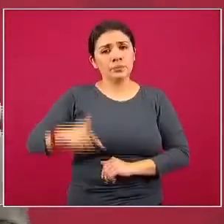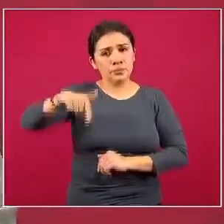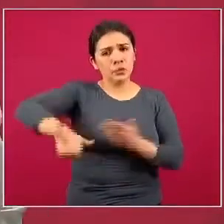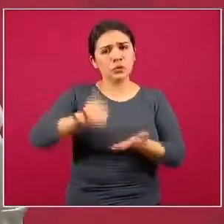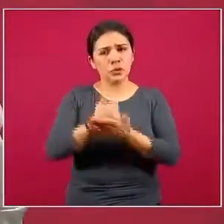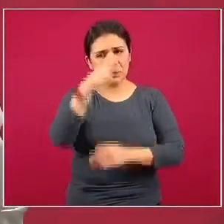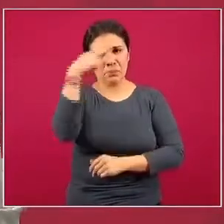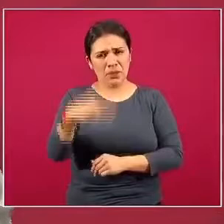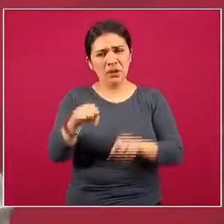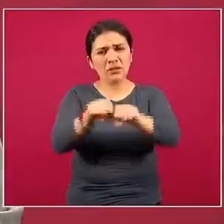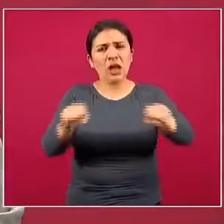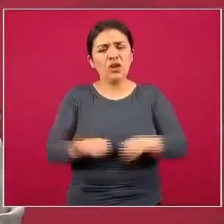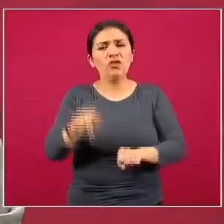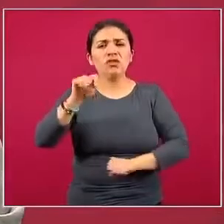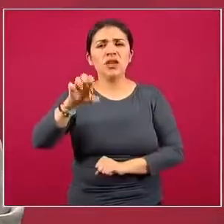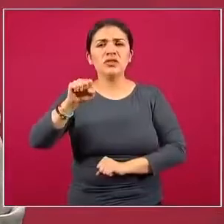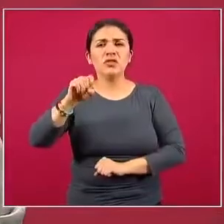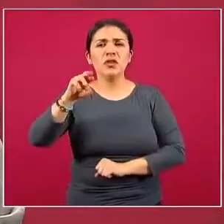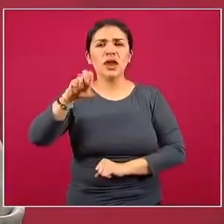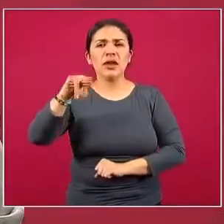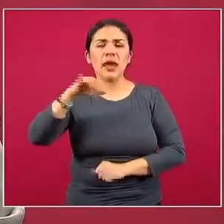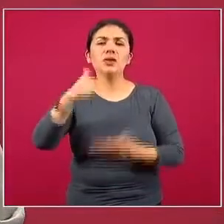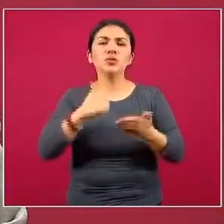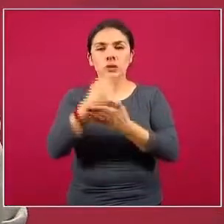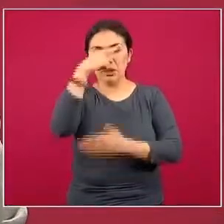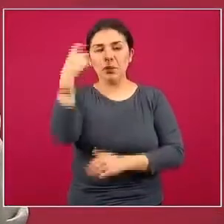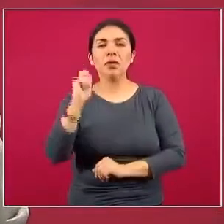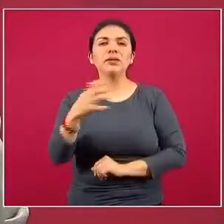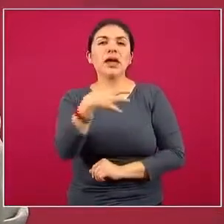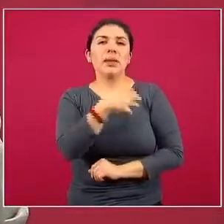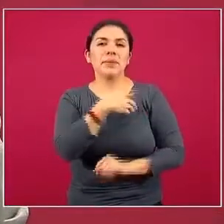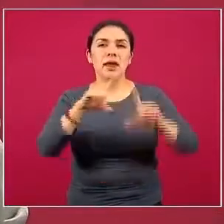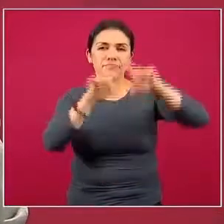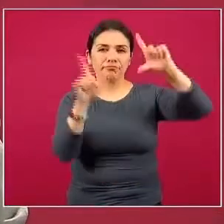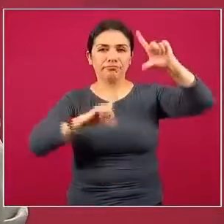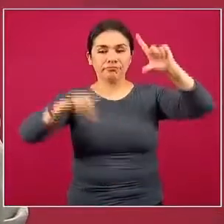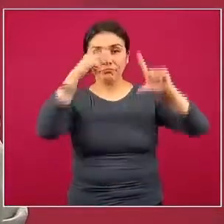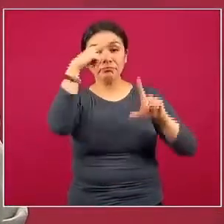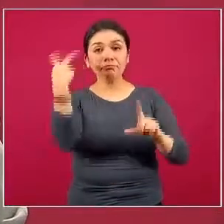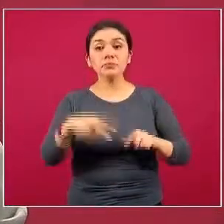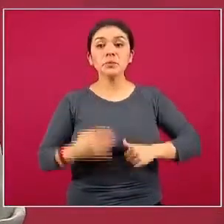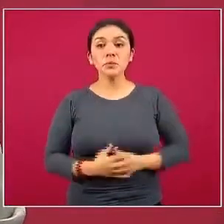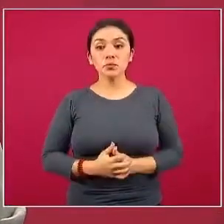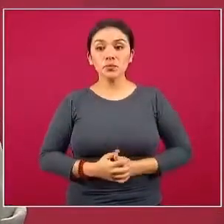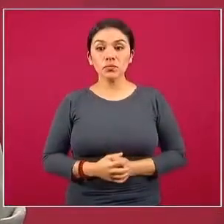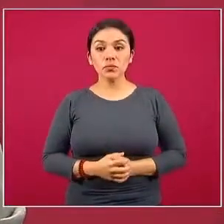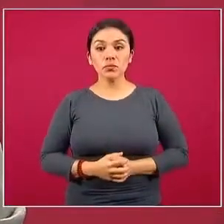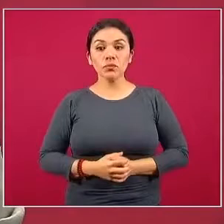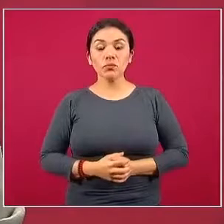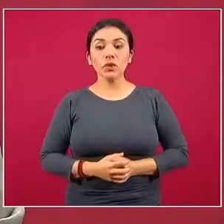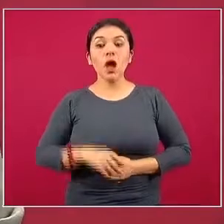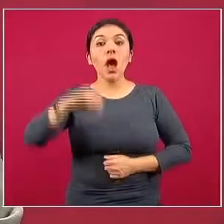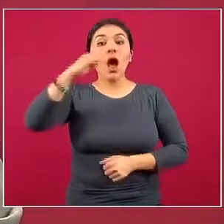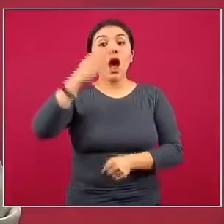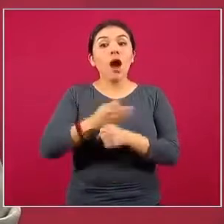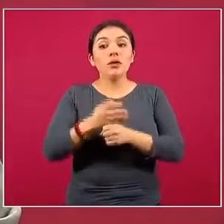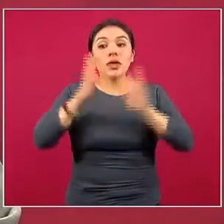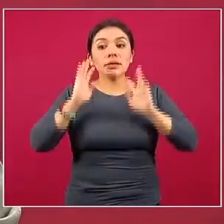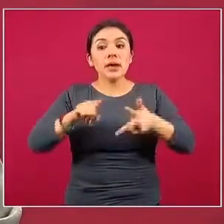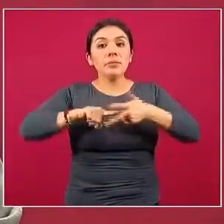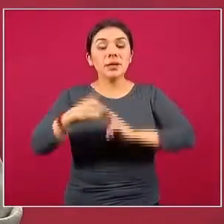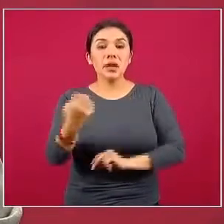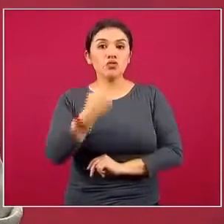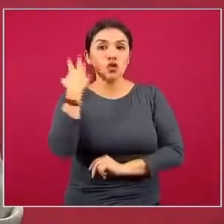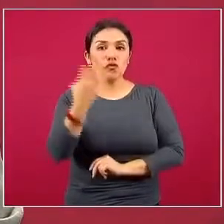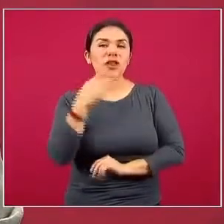en el Salón Tesorería. Esto es en la Ciudad de México, capital de la República. Y vamos a iniciar la conferencia de